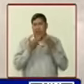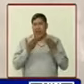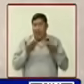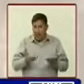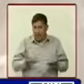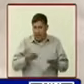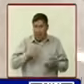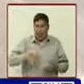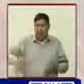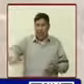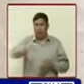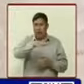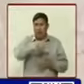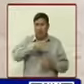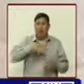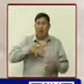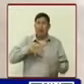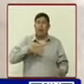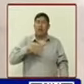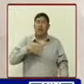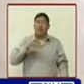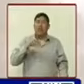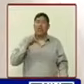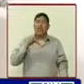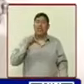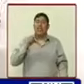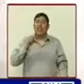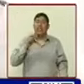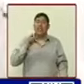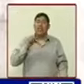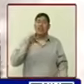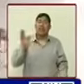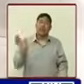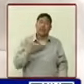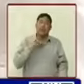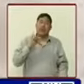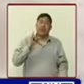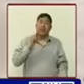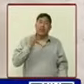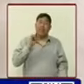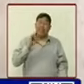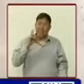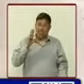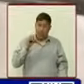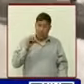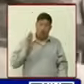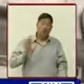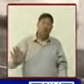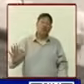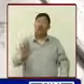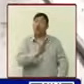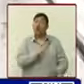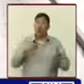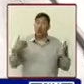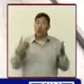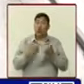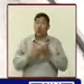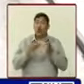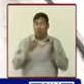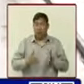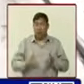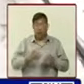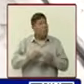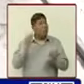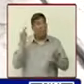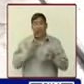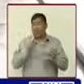en la avenida principal de Bajo San Isidro, ocasionando que los vecinos del lugar ya hayan desocupado todas